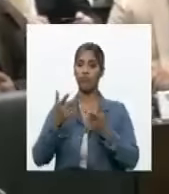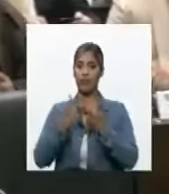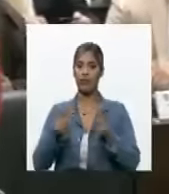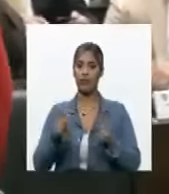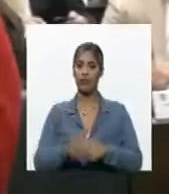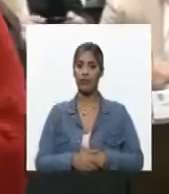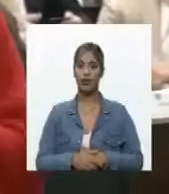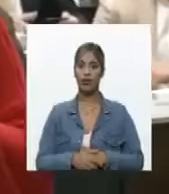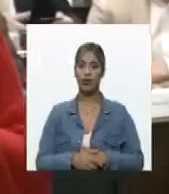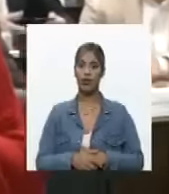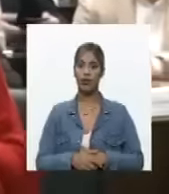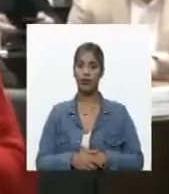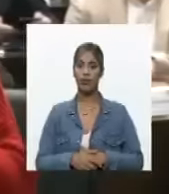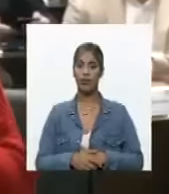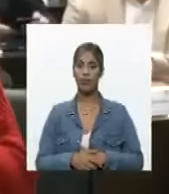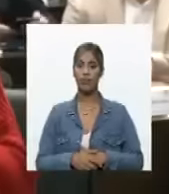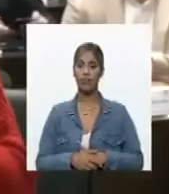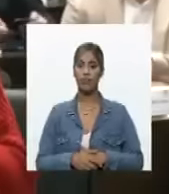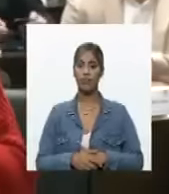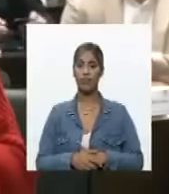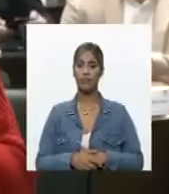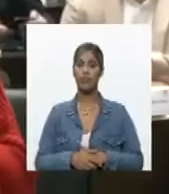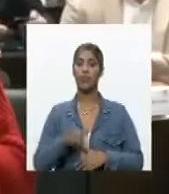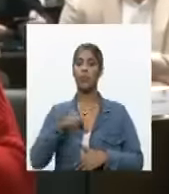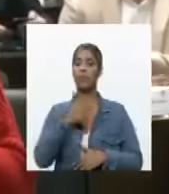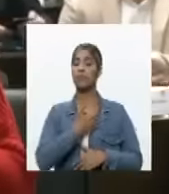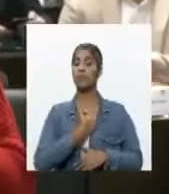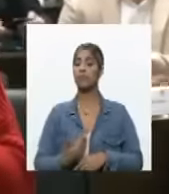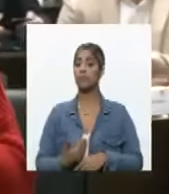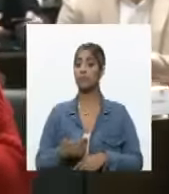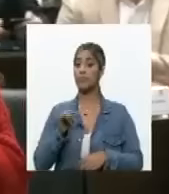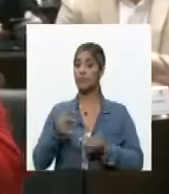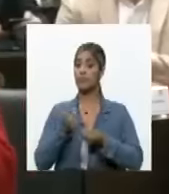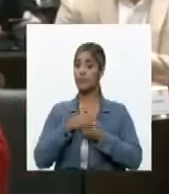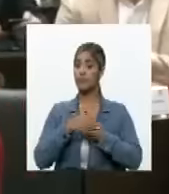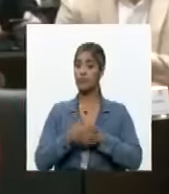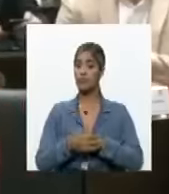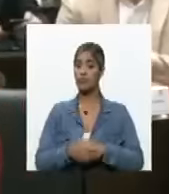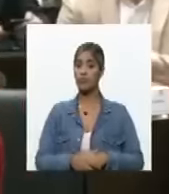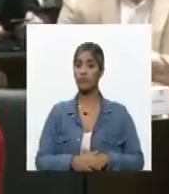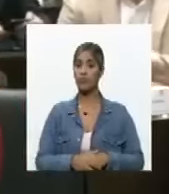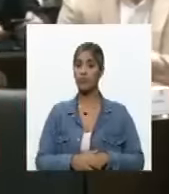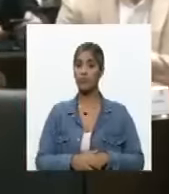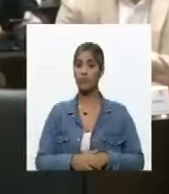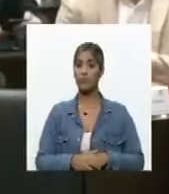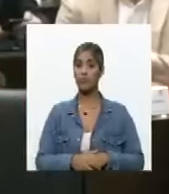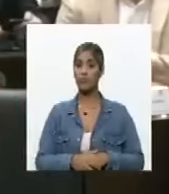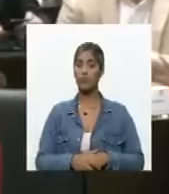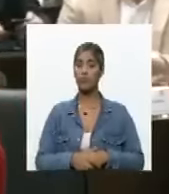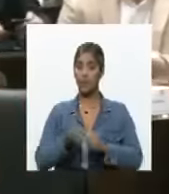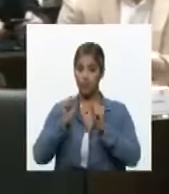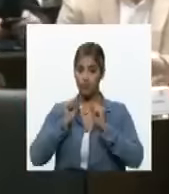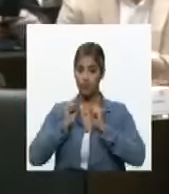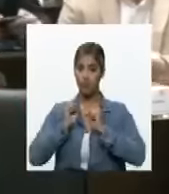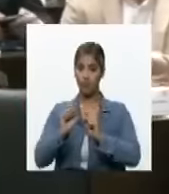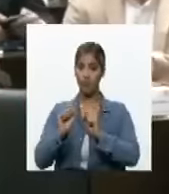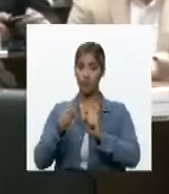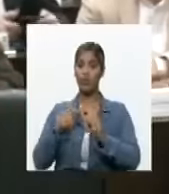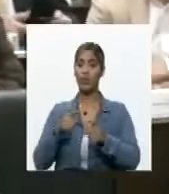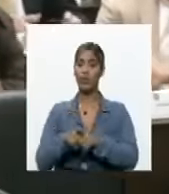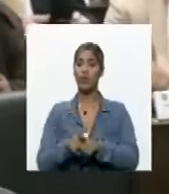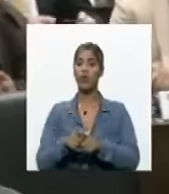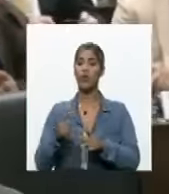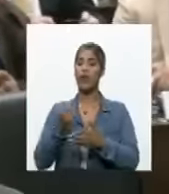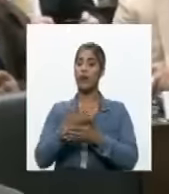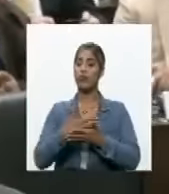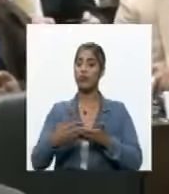libremente. Sería estar, presidente, o ir en contra de la sangre derramada por